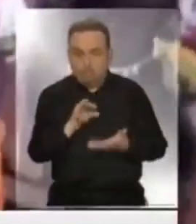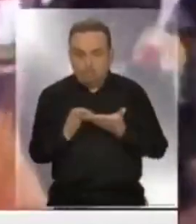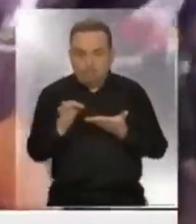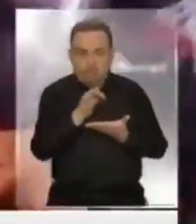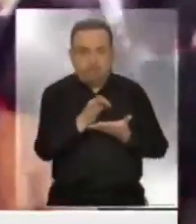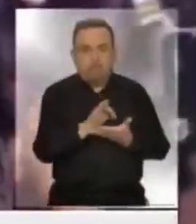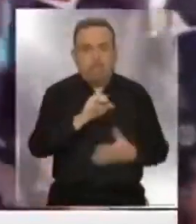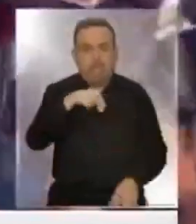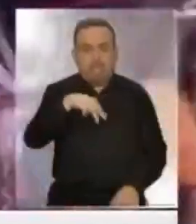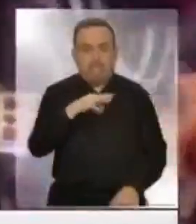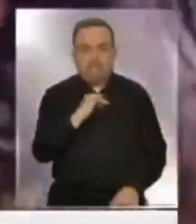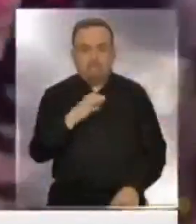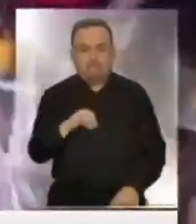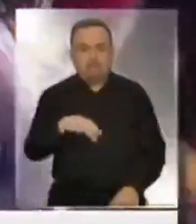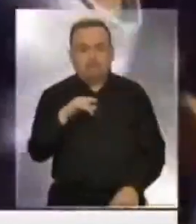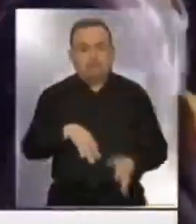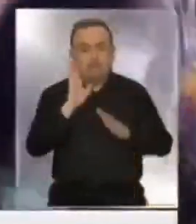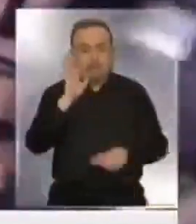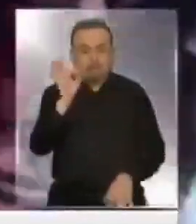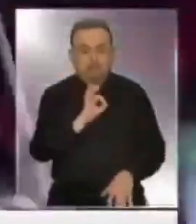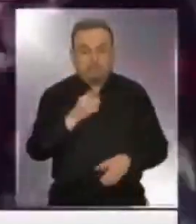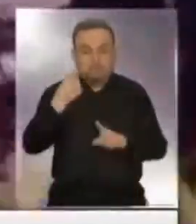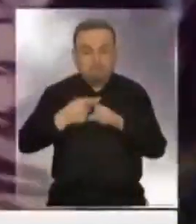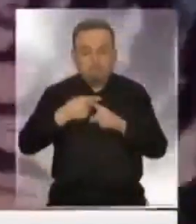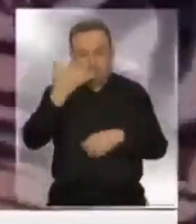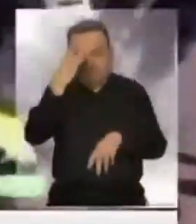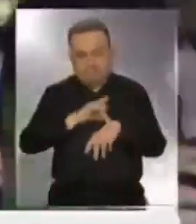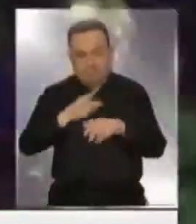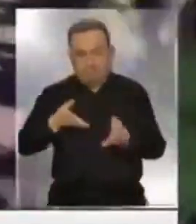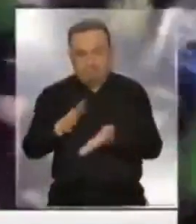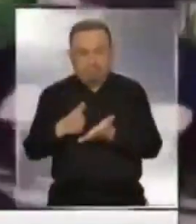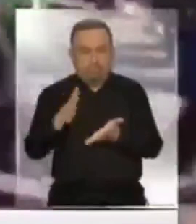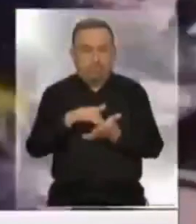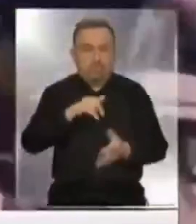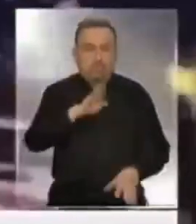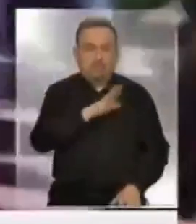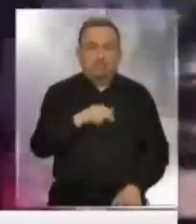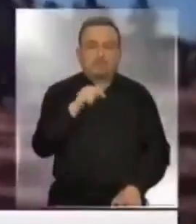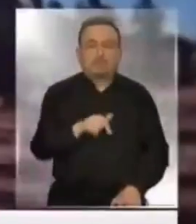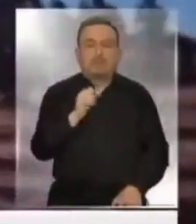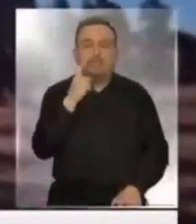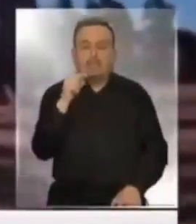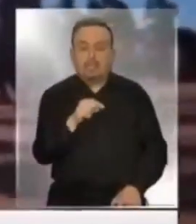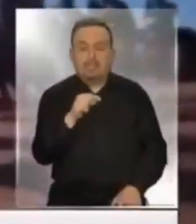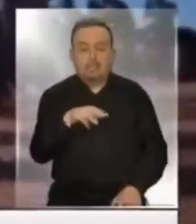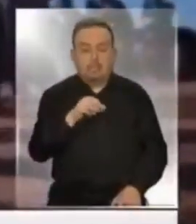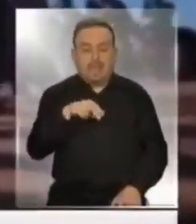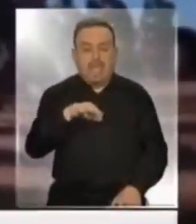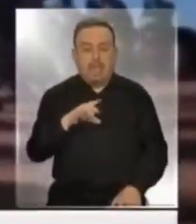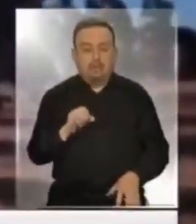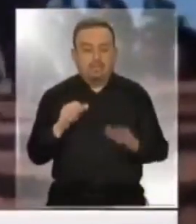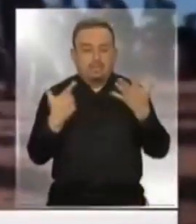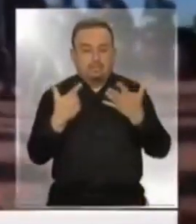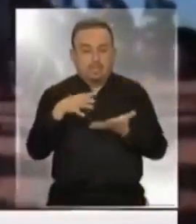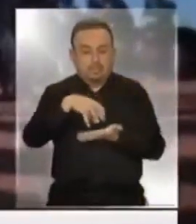tasa de contagios, ¿sí? De eso que hablaba Merkel en su momento, lo que explicaba Merkel. Que era, lo mejor es llegar a